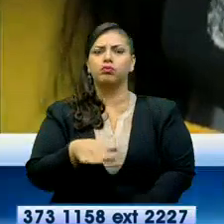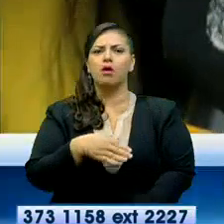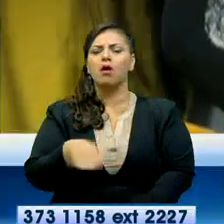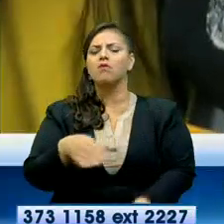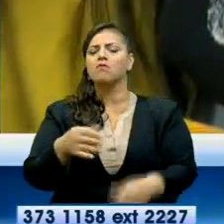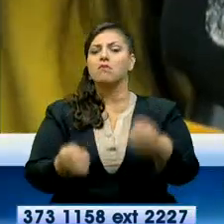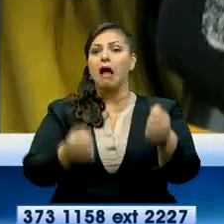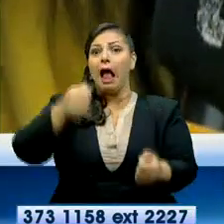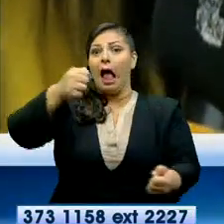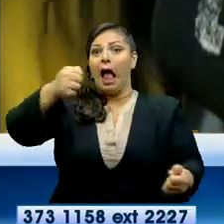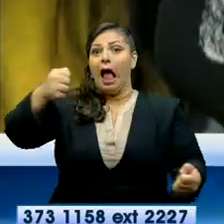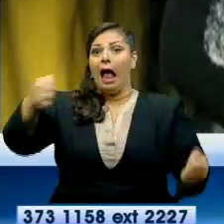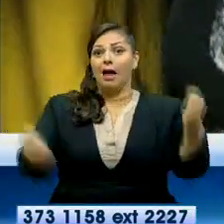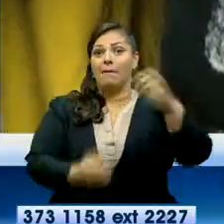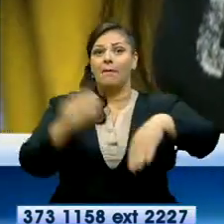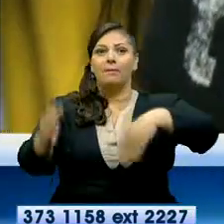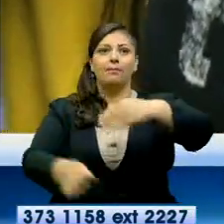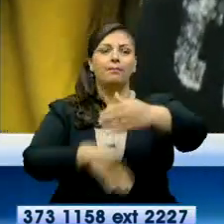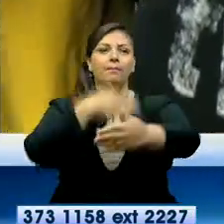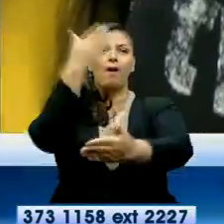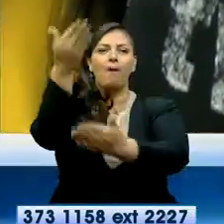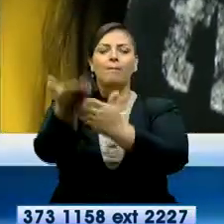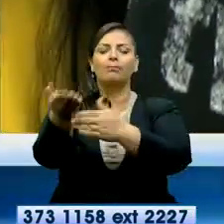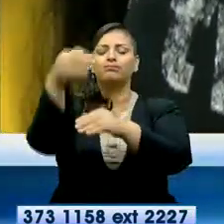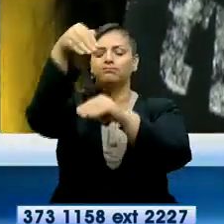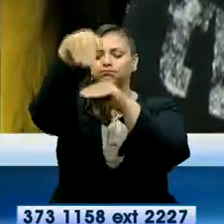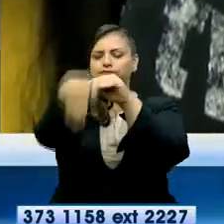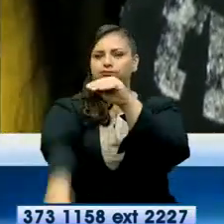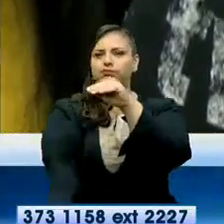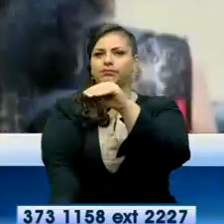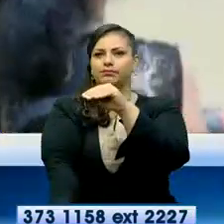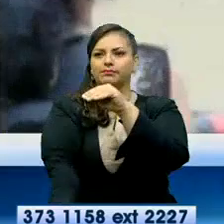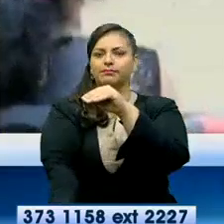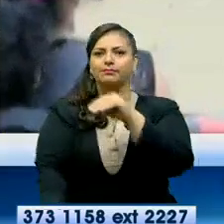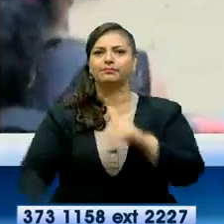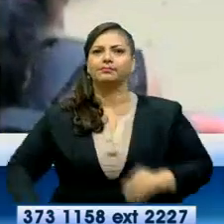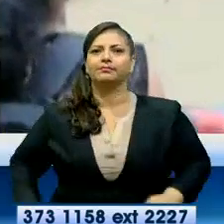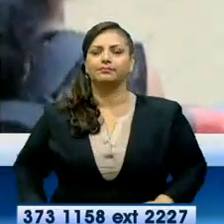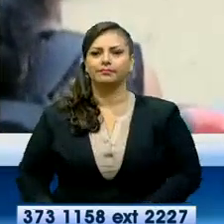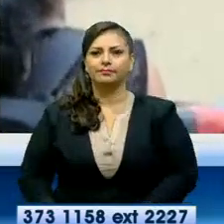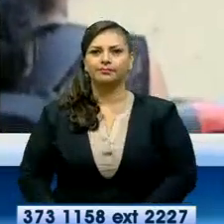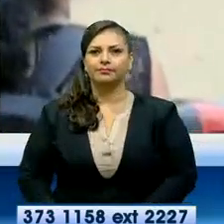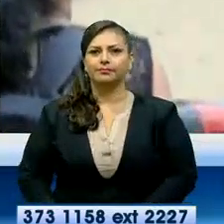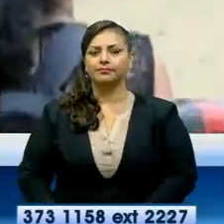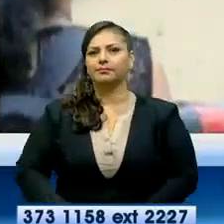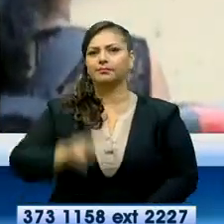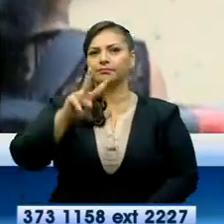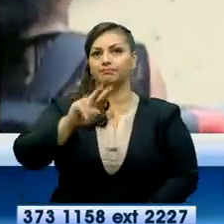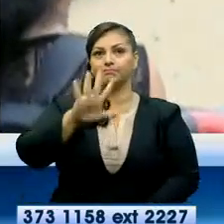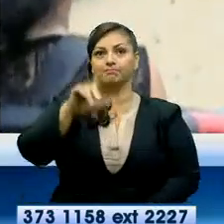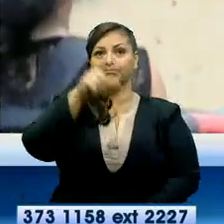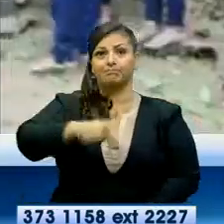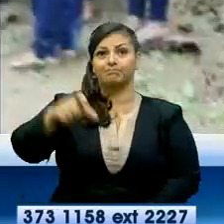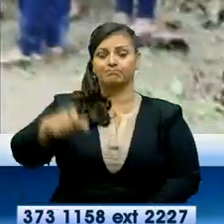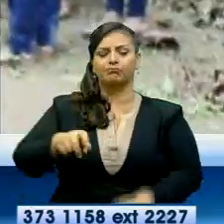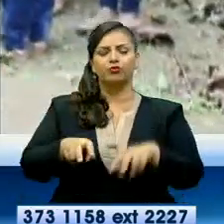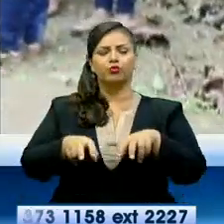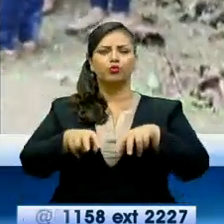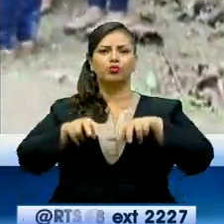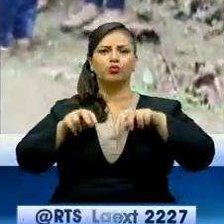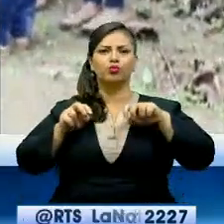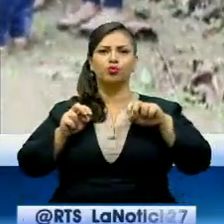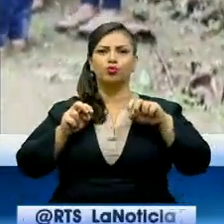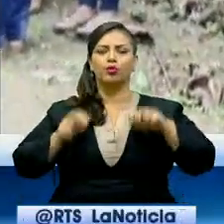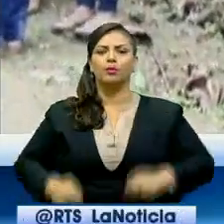cuando... No, solamente aquí es lo que se viró así nada más y fue escuchando el bus. Alrededor de 25 personas viajaban en el micro,